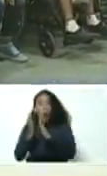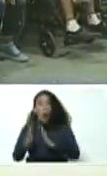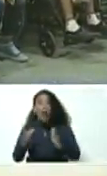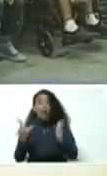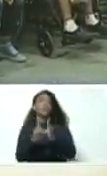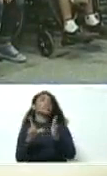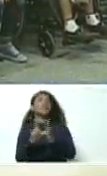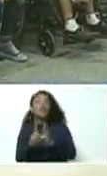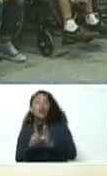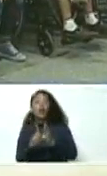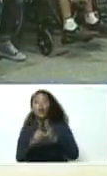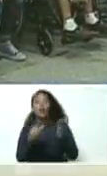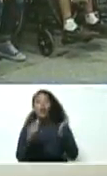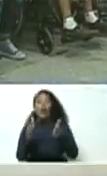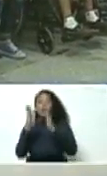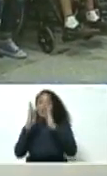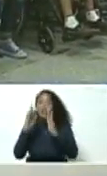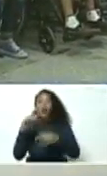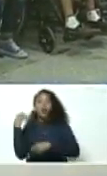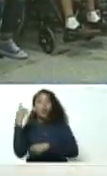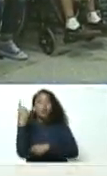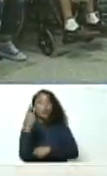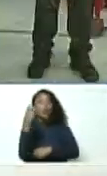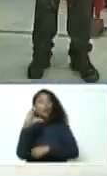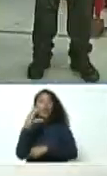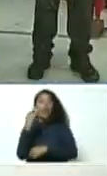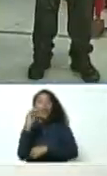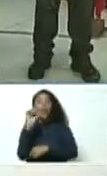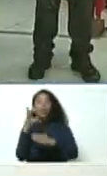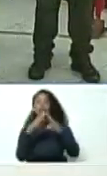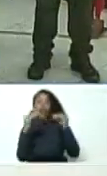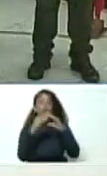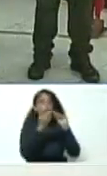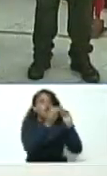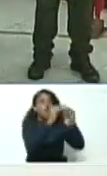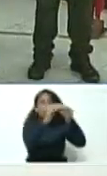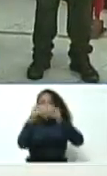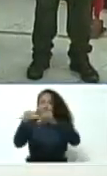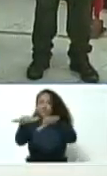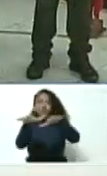liceos, establecimientos, ambulatorios, CDI, todo, todo recuperado.